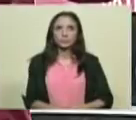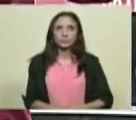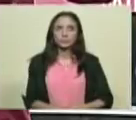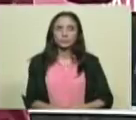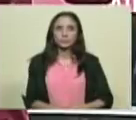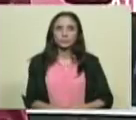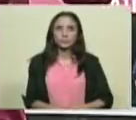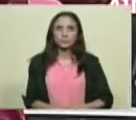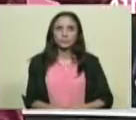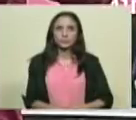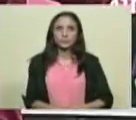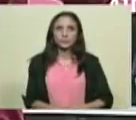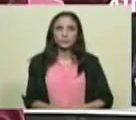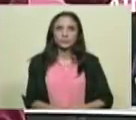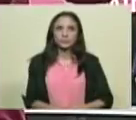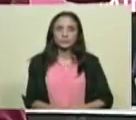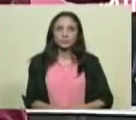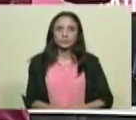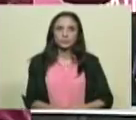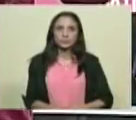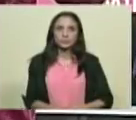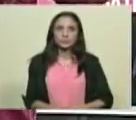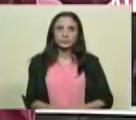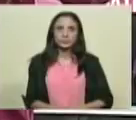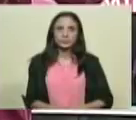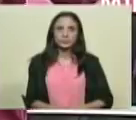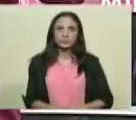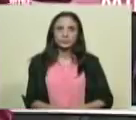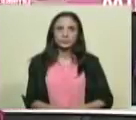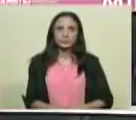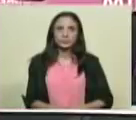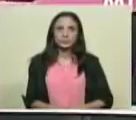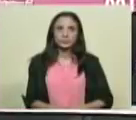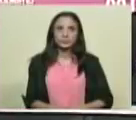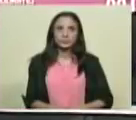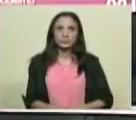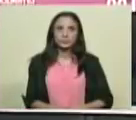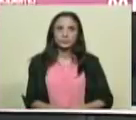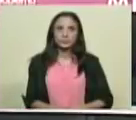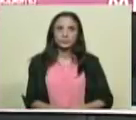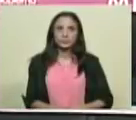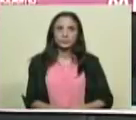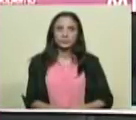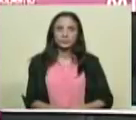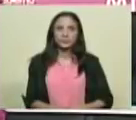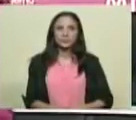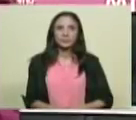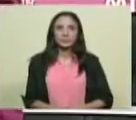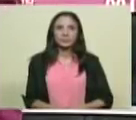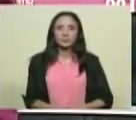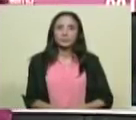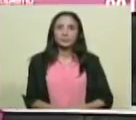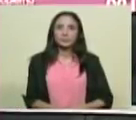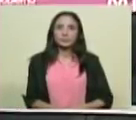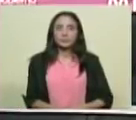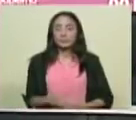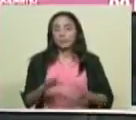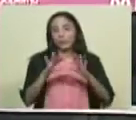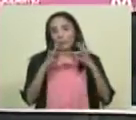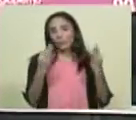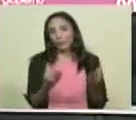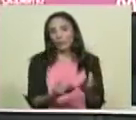A Dios rogando y con el mazo dando, Marvin. Muchísimas gracias, presidente. Una familia